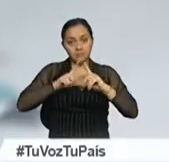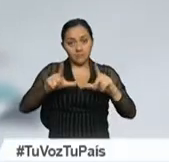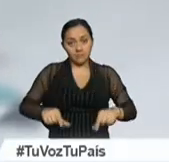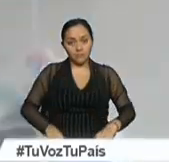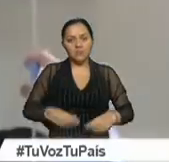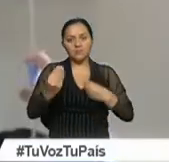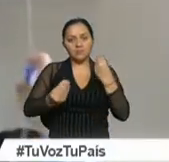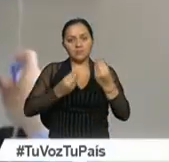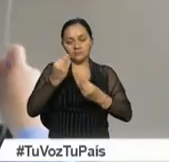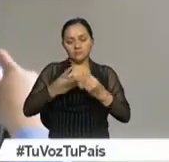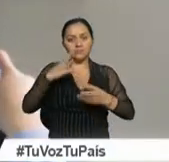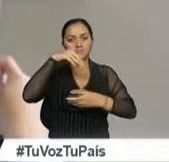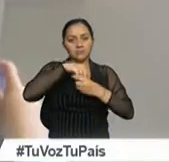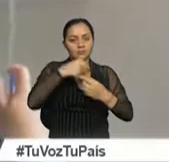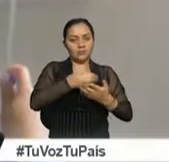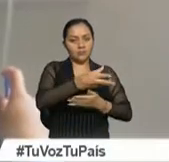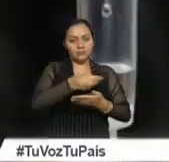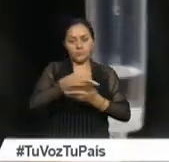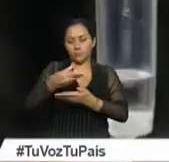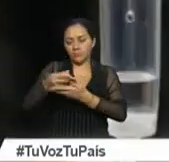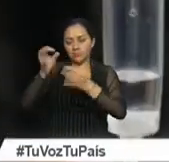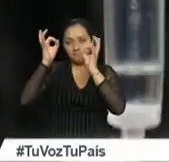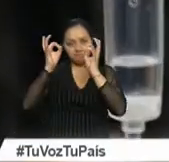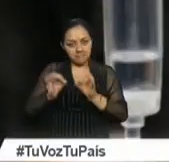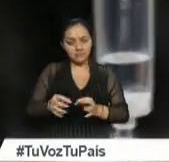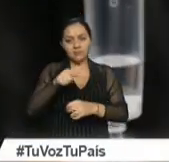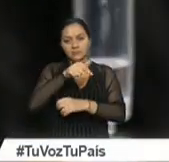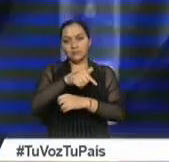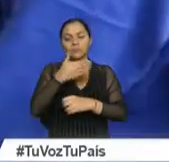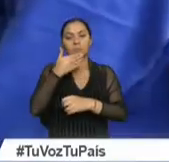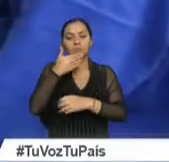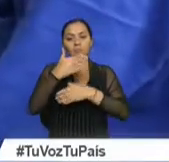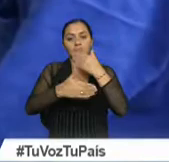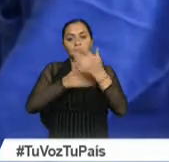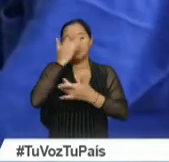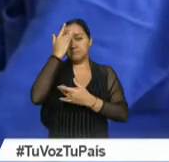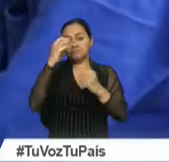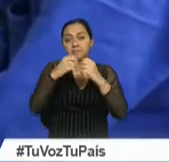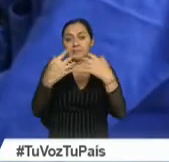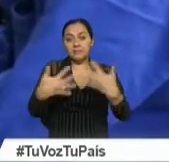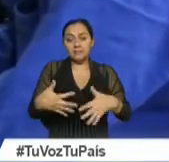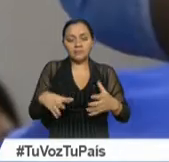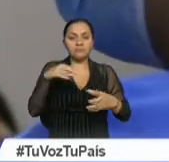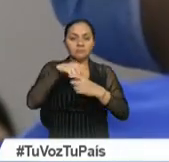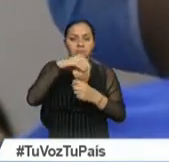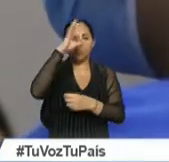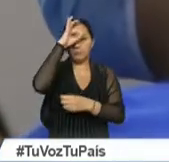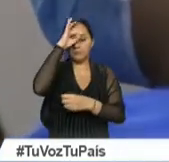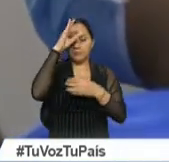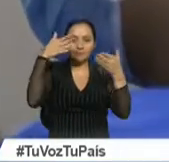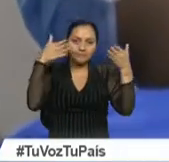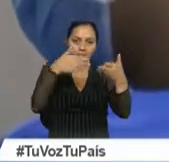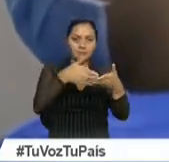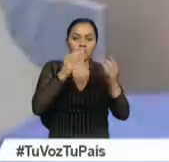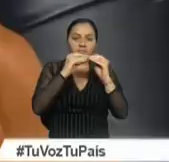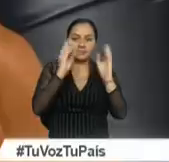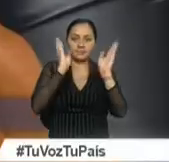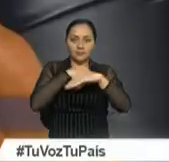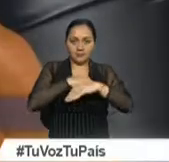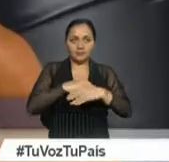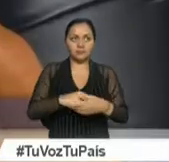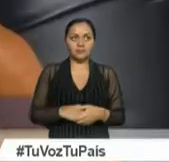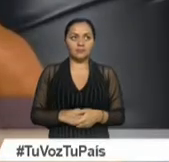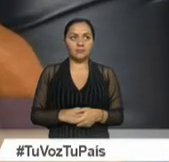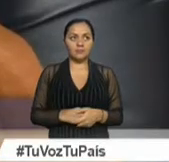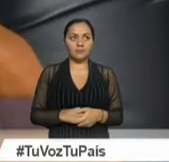la capacidad resolutiva para la atención de pacientes con enfermedades catastróficas en sus hospitales públicos de manera gratuita. Hace